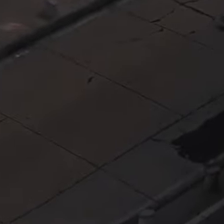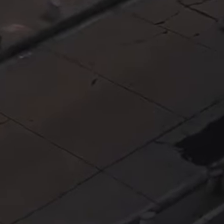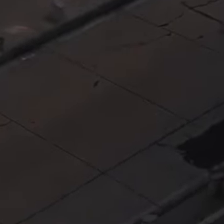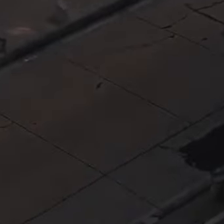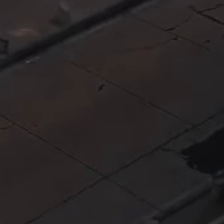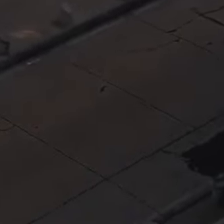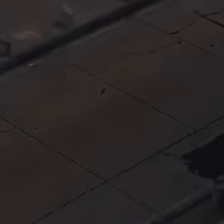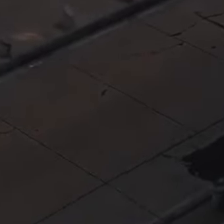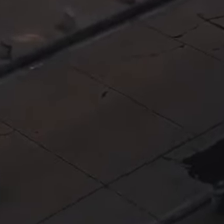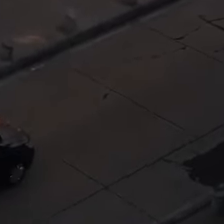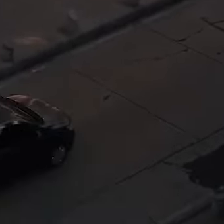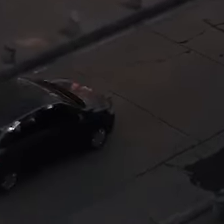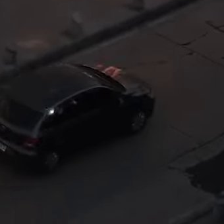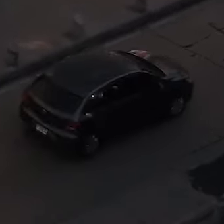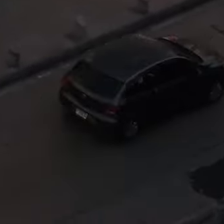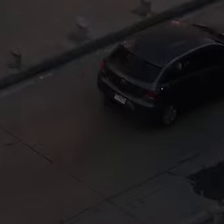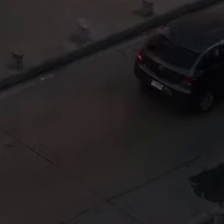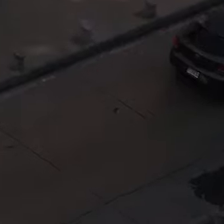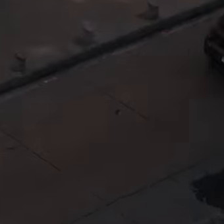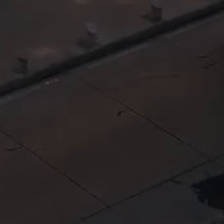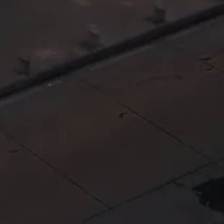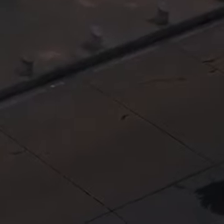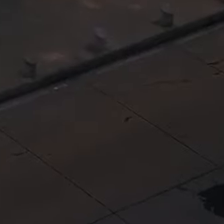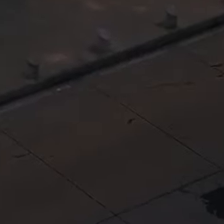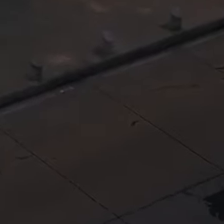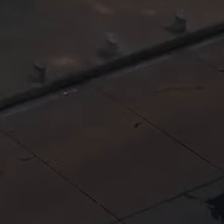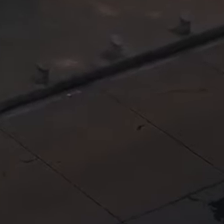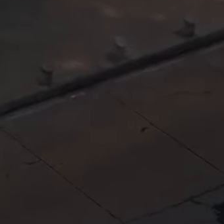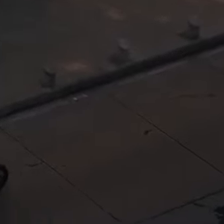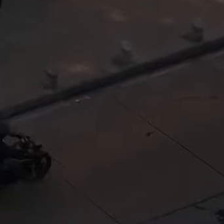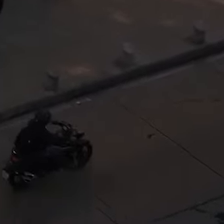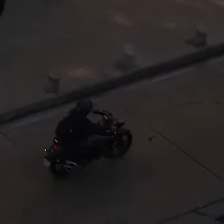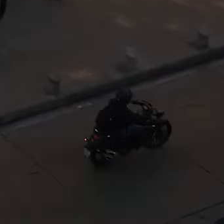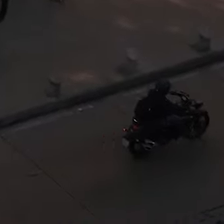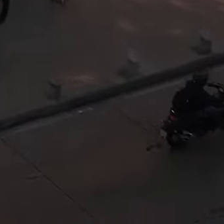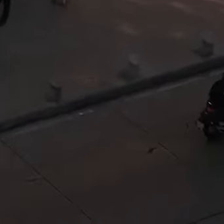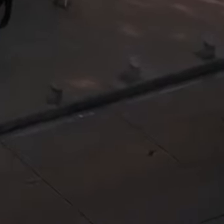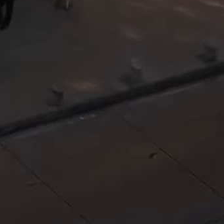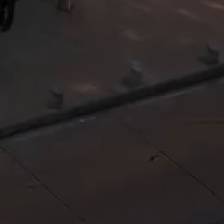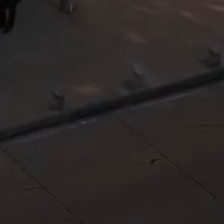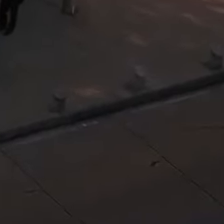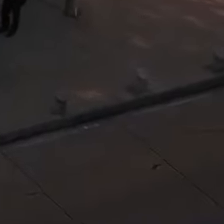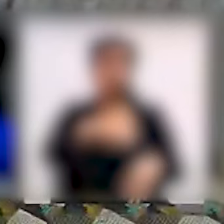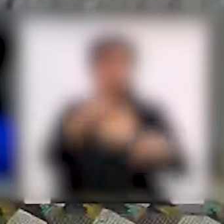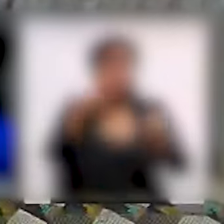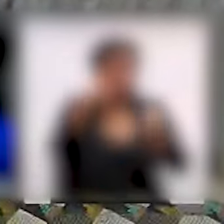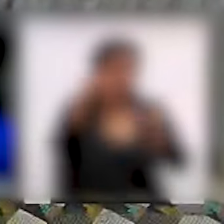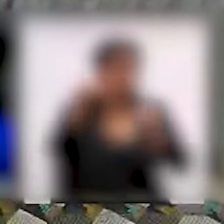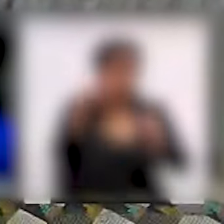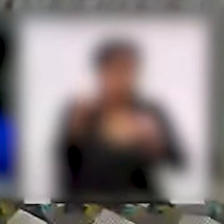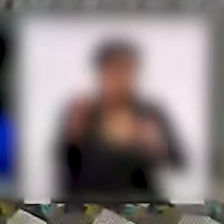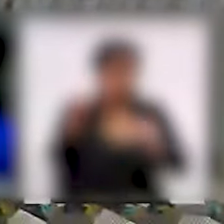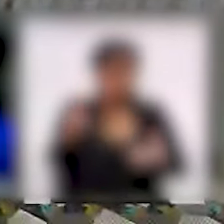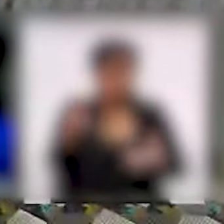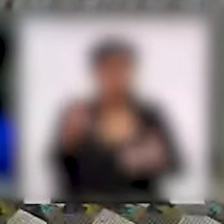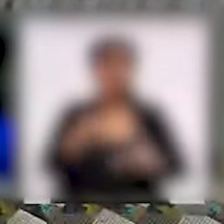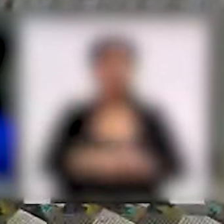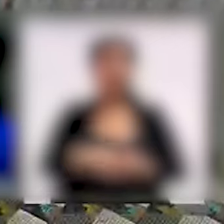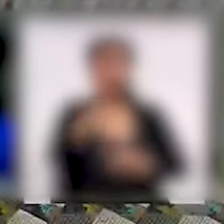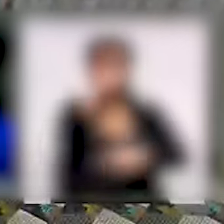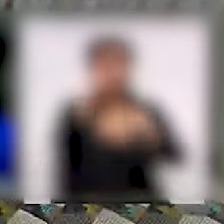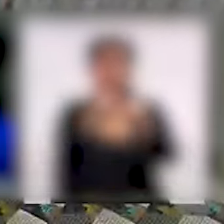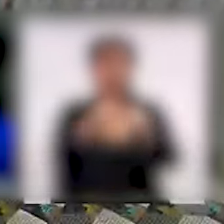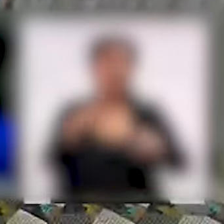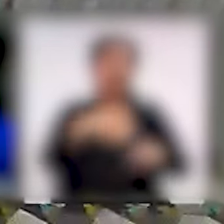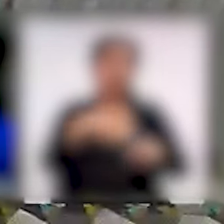viernes 24 de mayo se escuchen los testimonios de los magistrados del tse y del director de informática del órgano electoral y como teníamos también